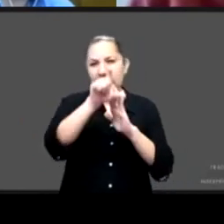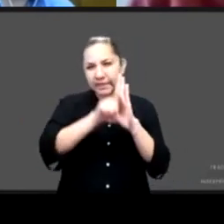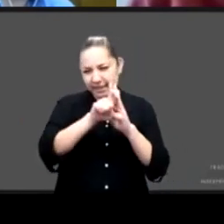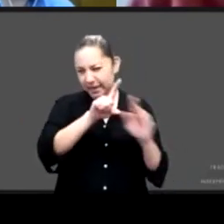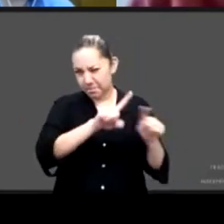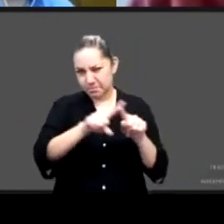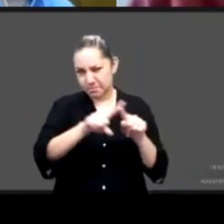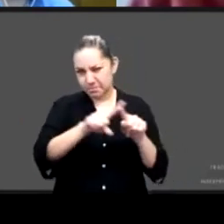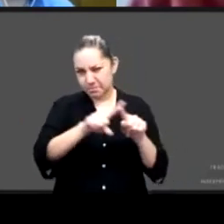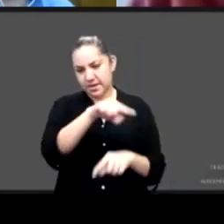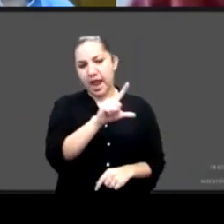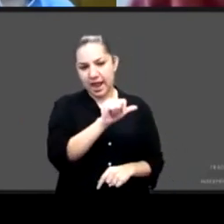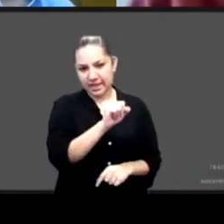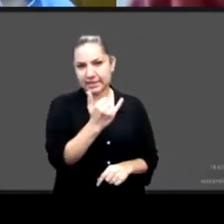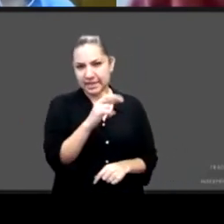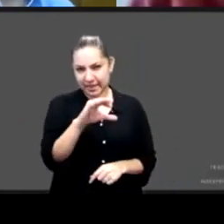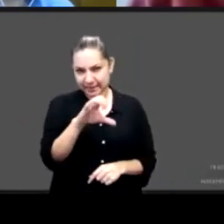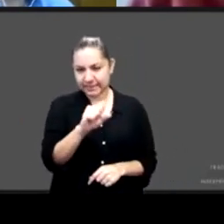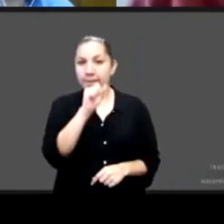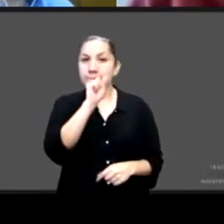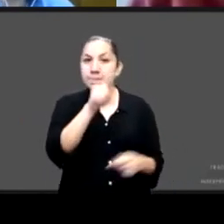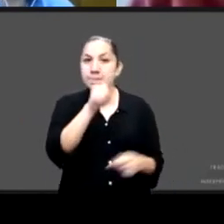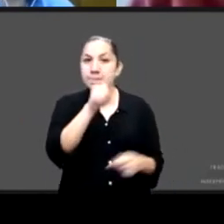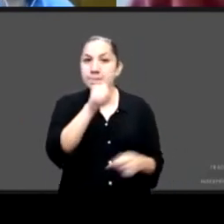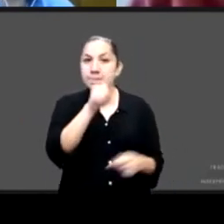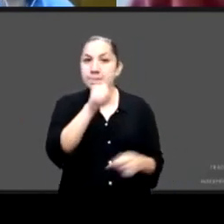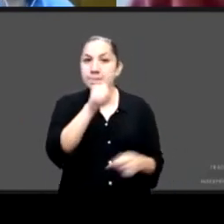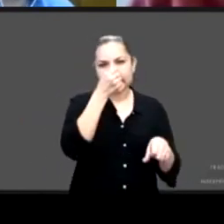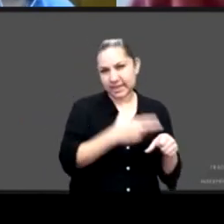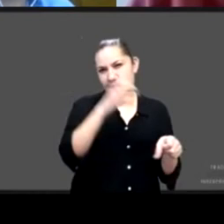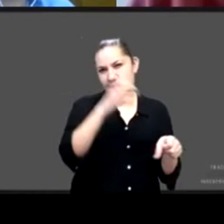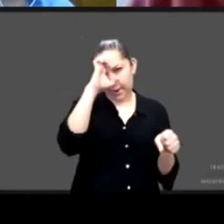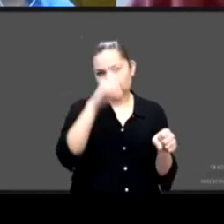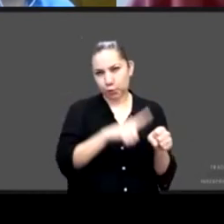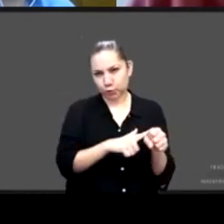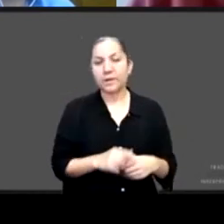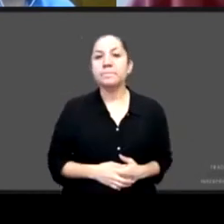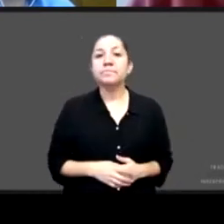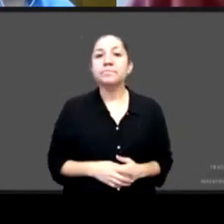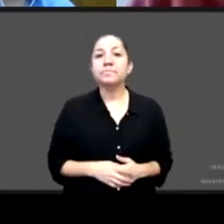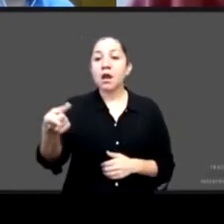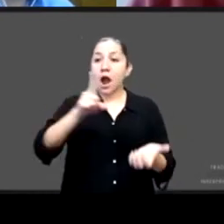También están en un repositorio en la propia página de Alas y Raíces,